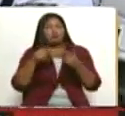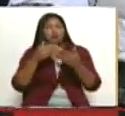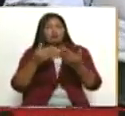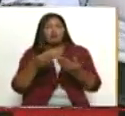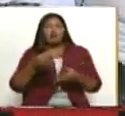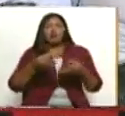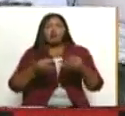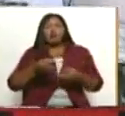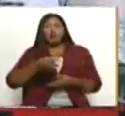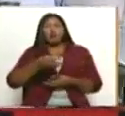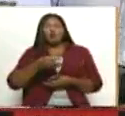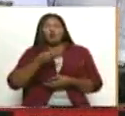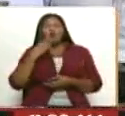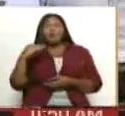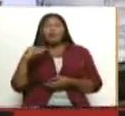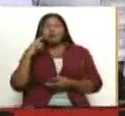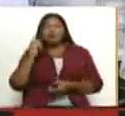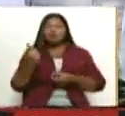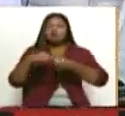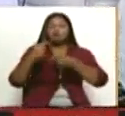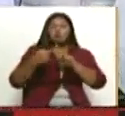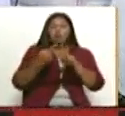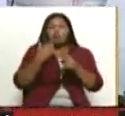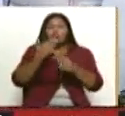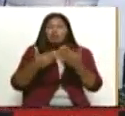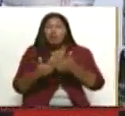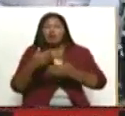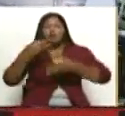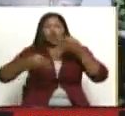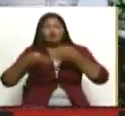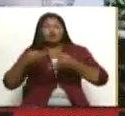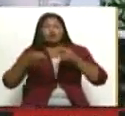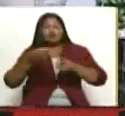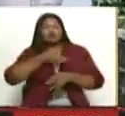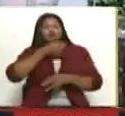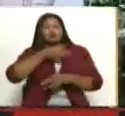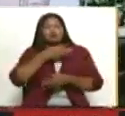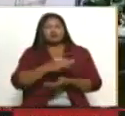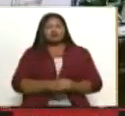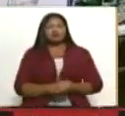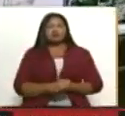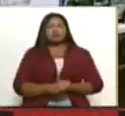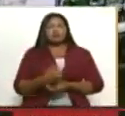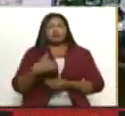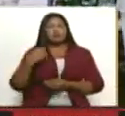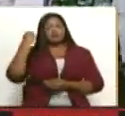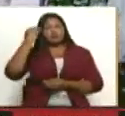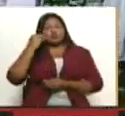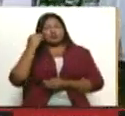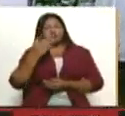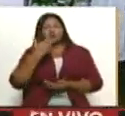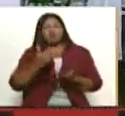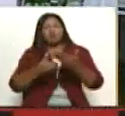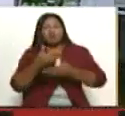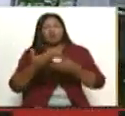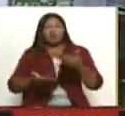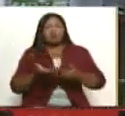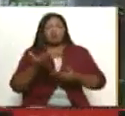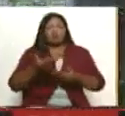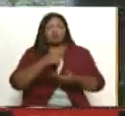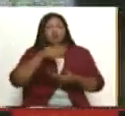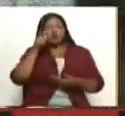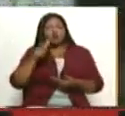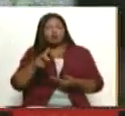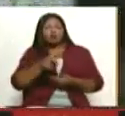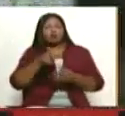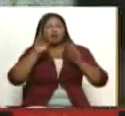juventud que también se suma a ese clamor por justicia social, y yo pienso que el clamor más importante de los pueblos del